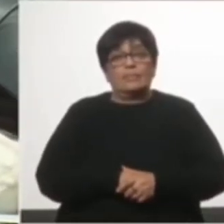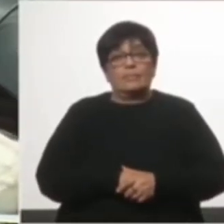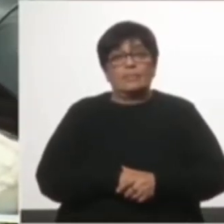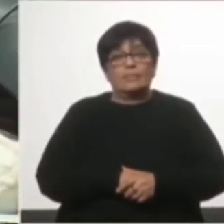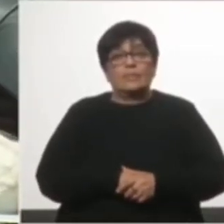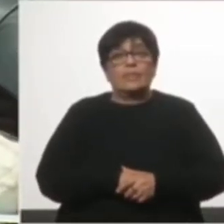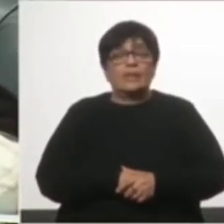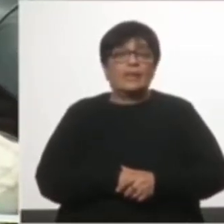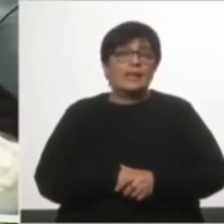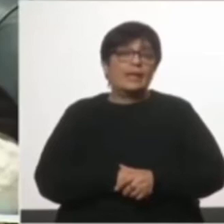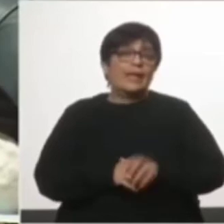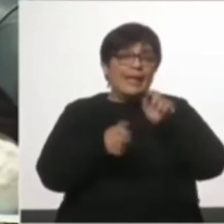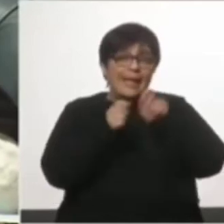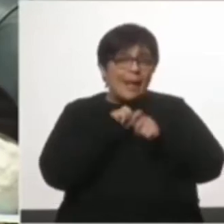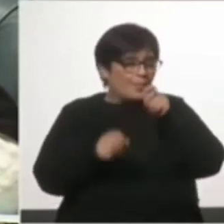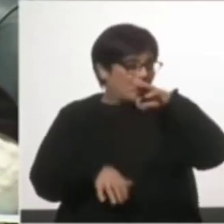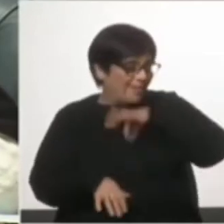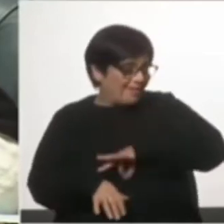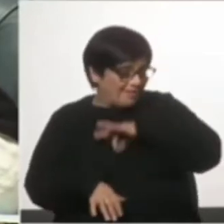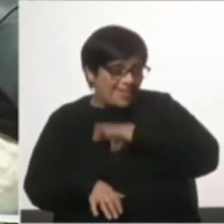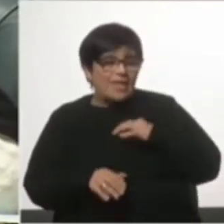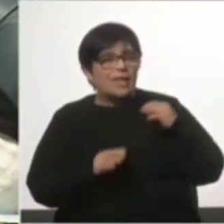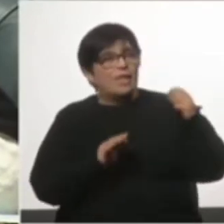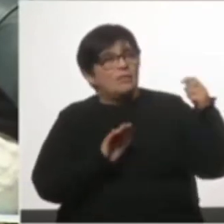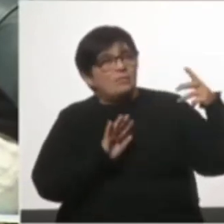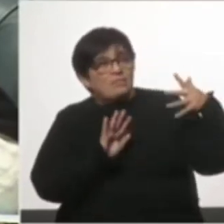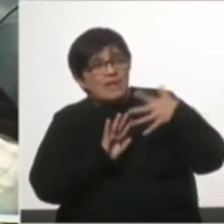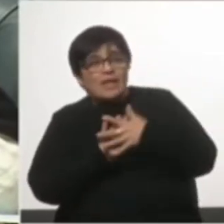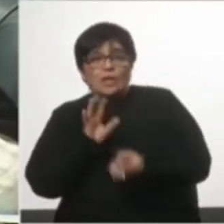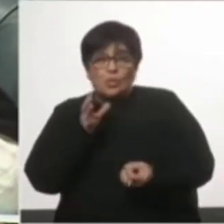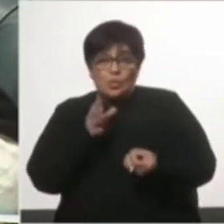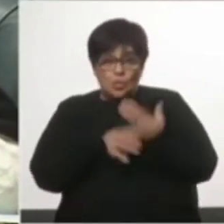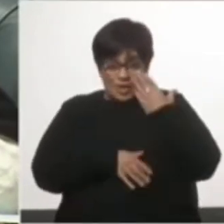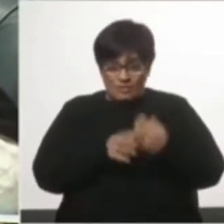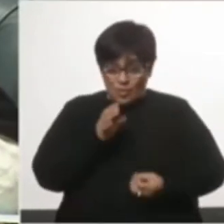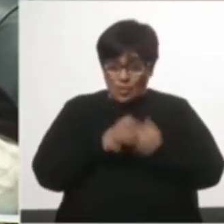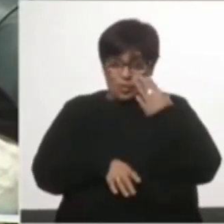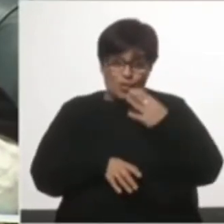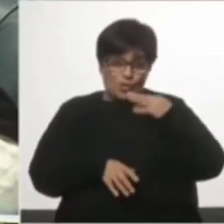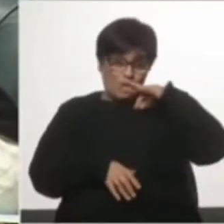Entre mutaciones e invasiones de nuevas cepas por la frontera,